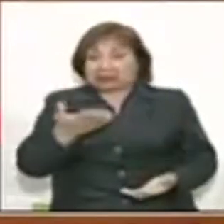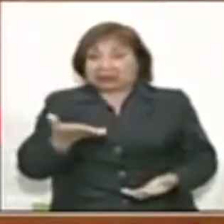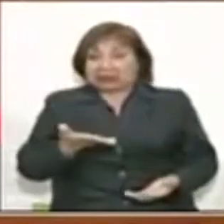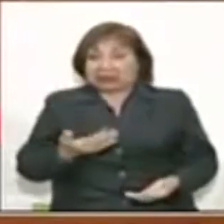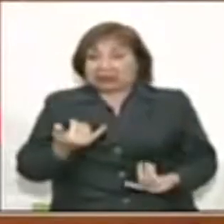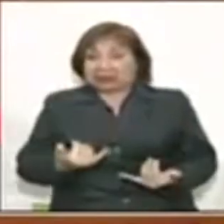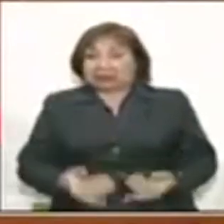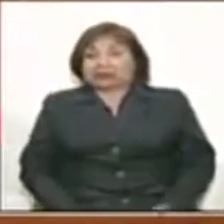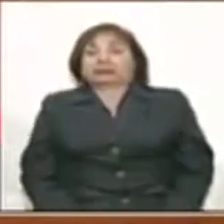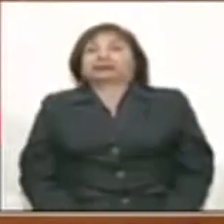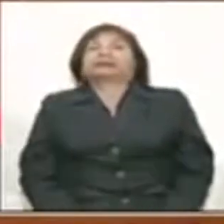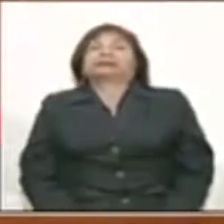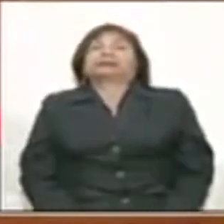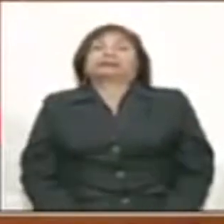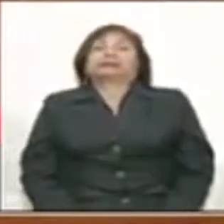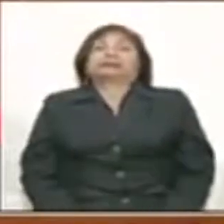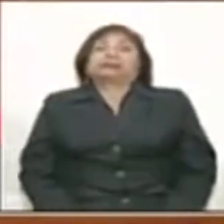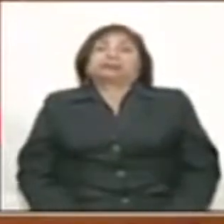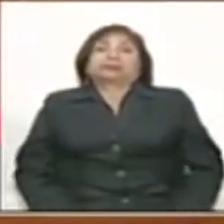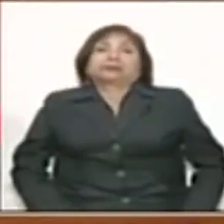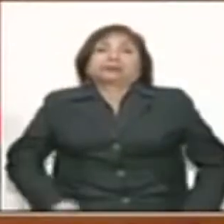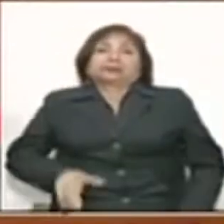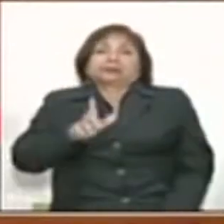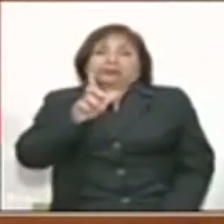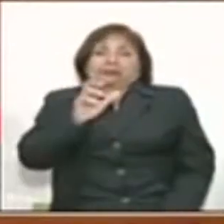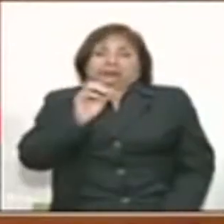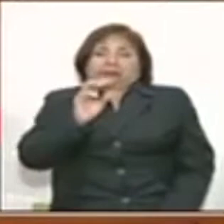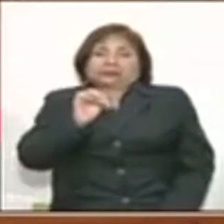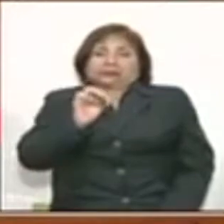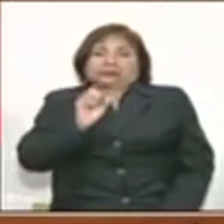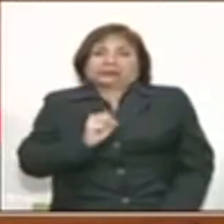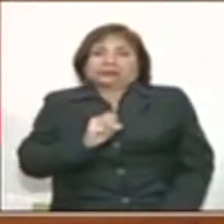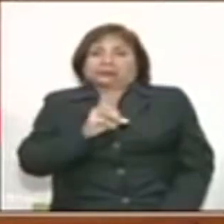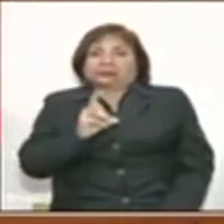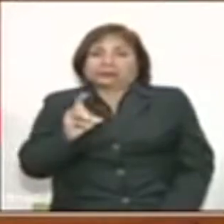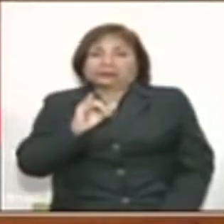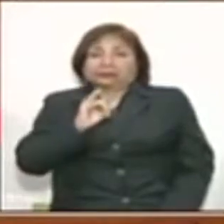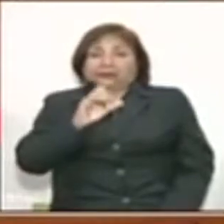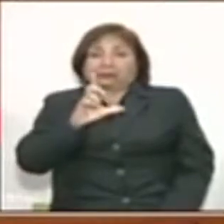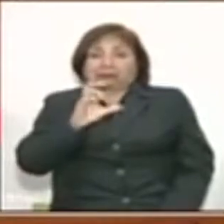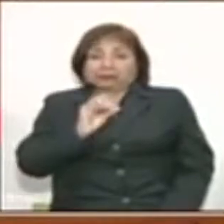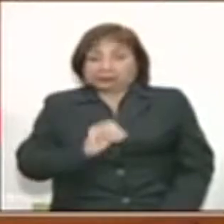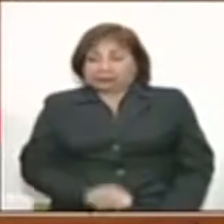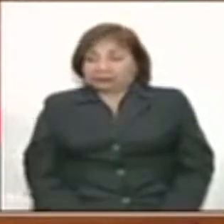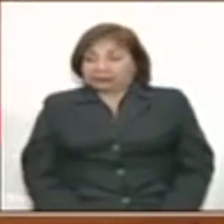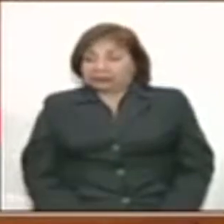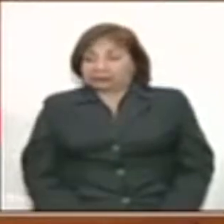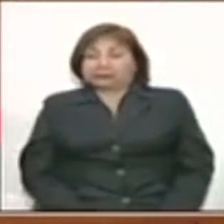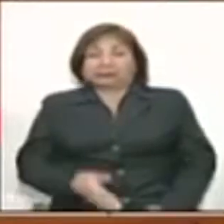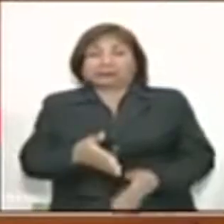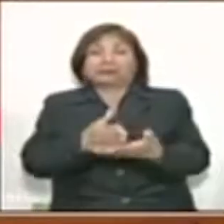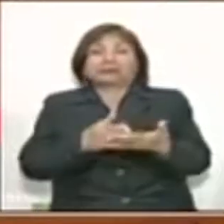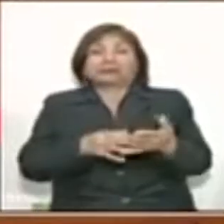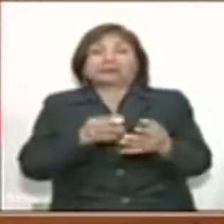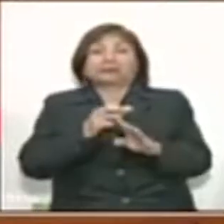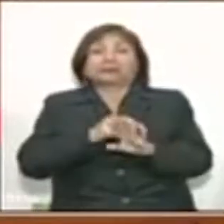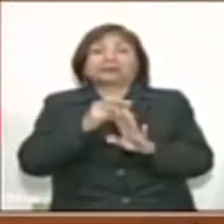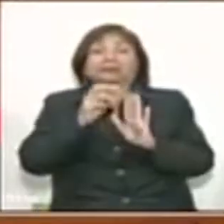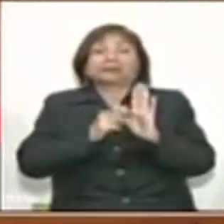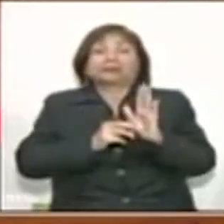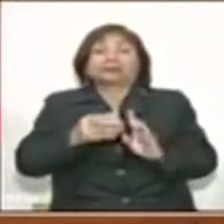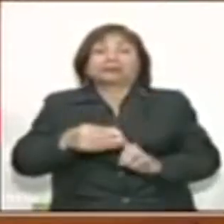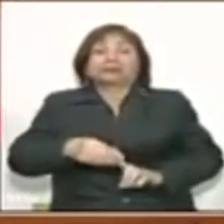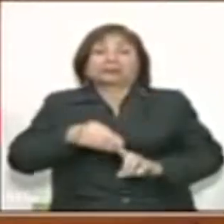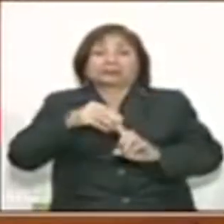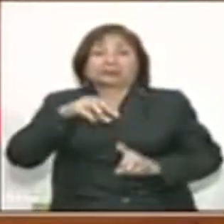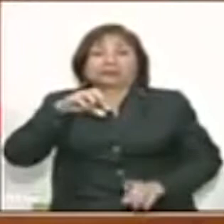día de hoy. Lomas de Hilo. Las Lomas de Hilo es parte del proyecto especial